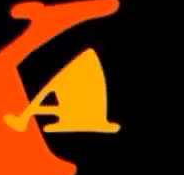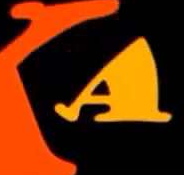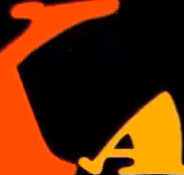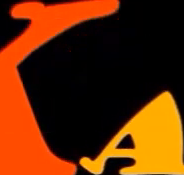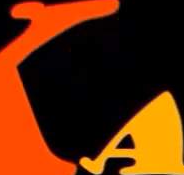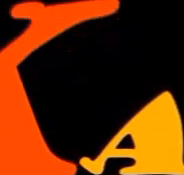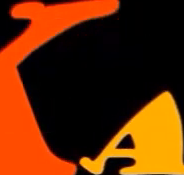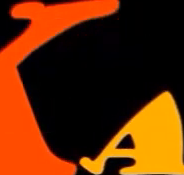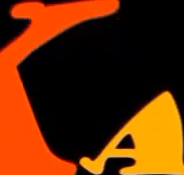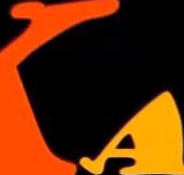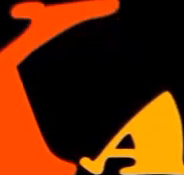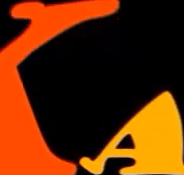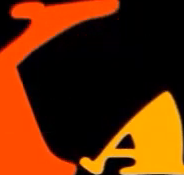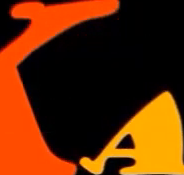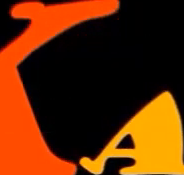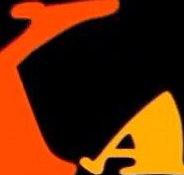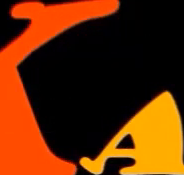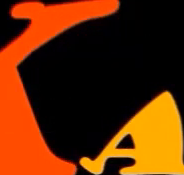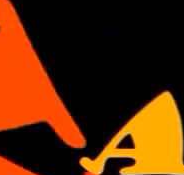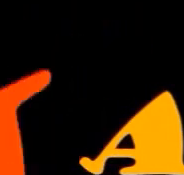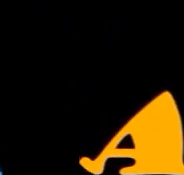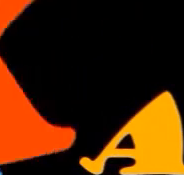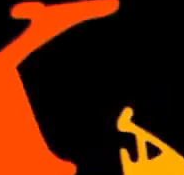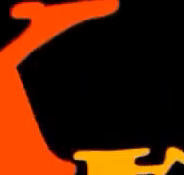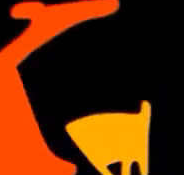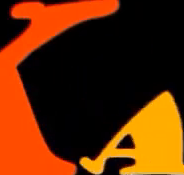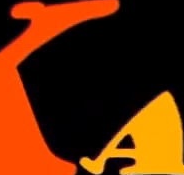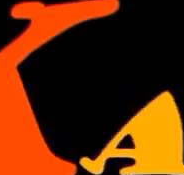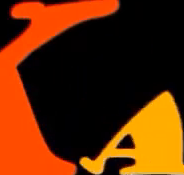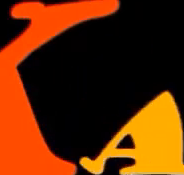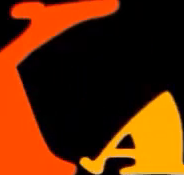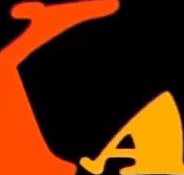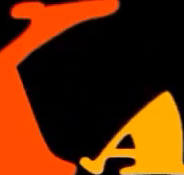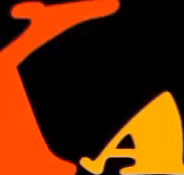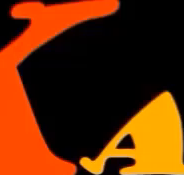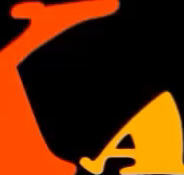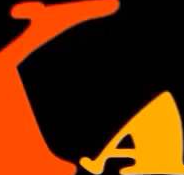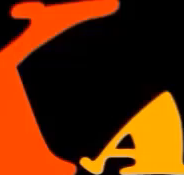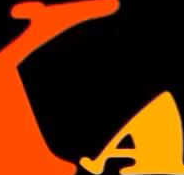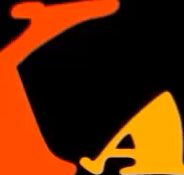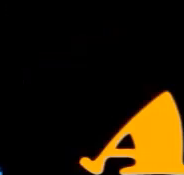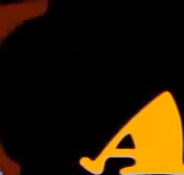Radio TV Digital Mágica.